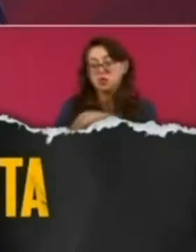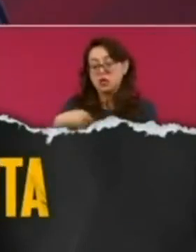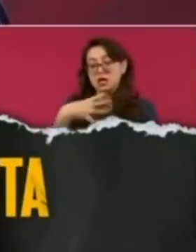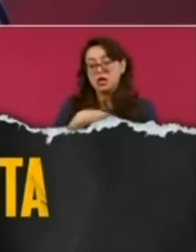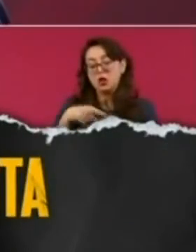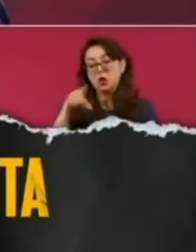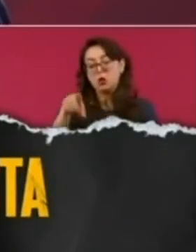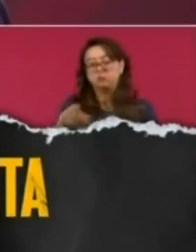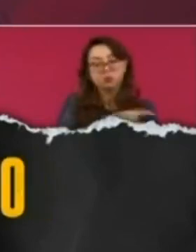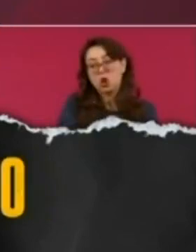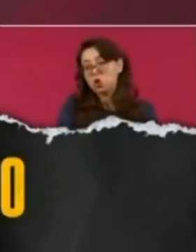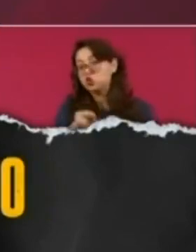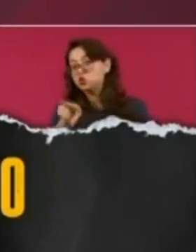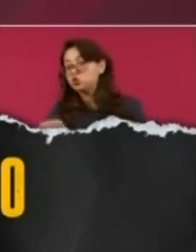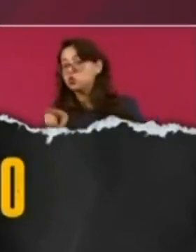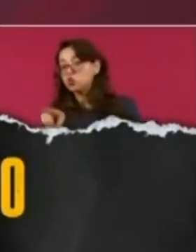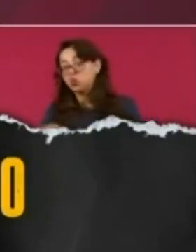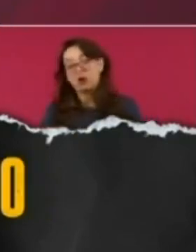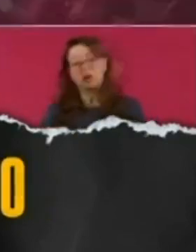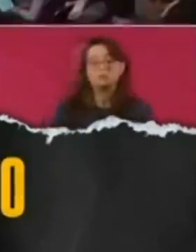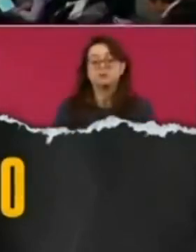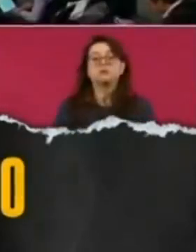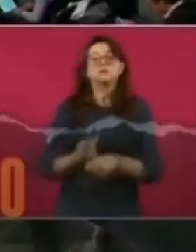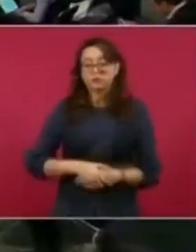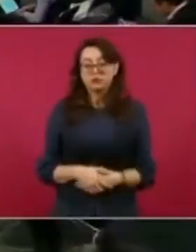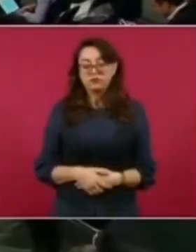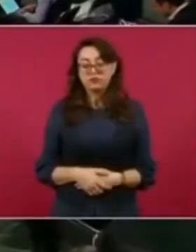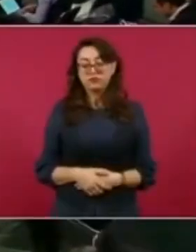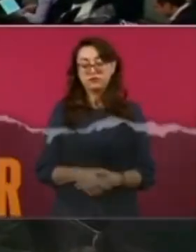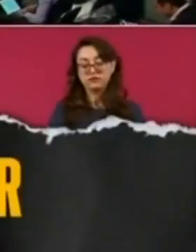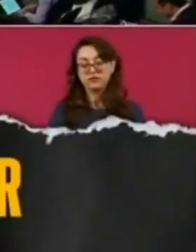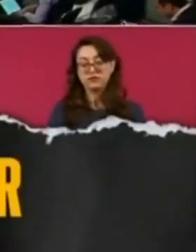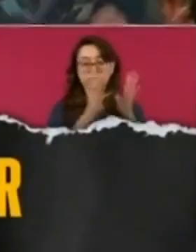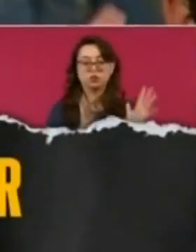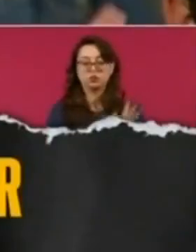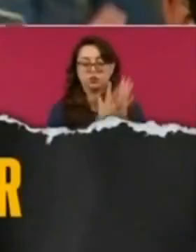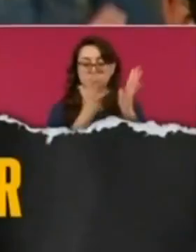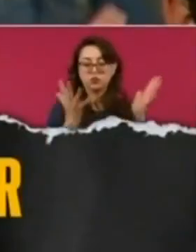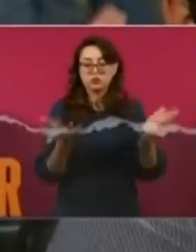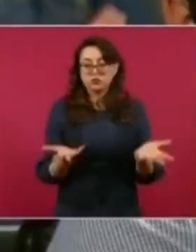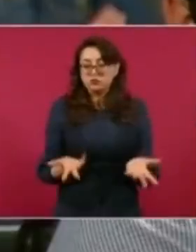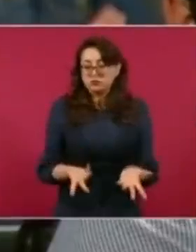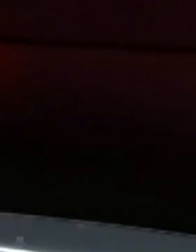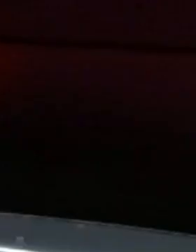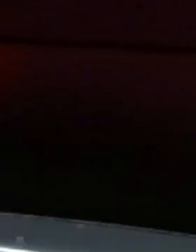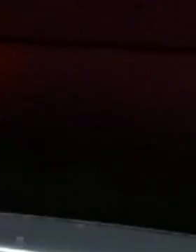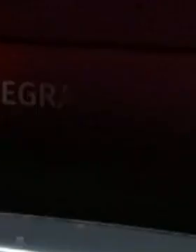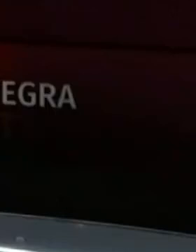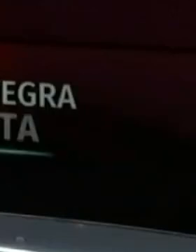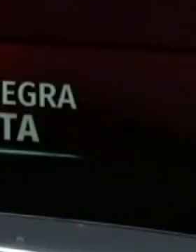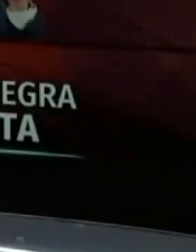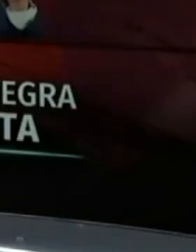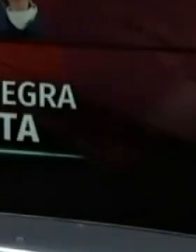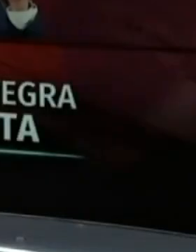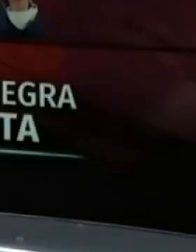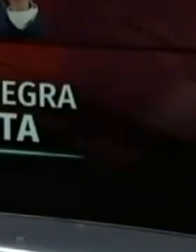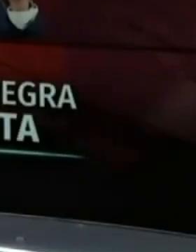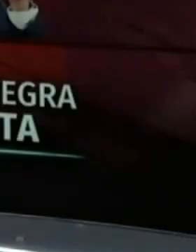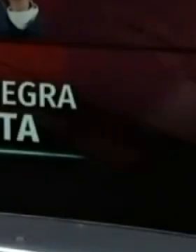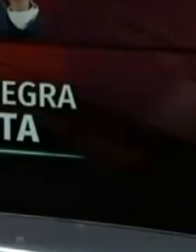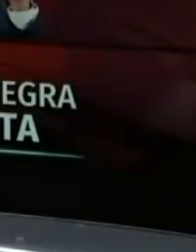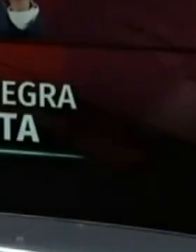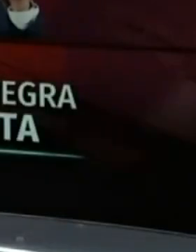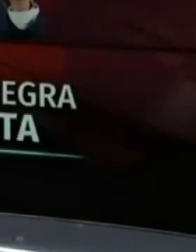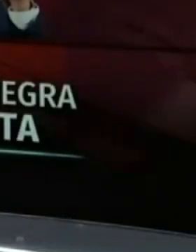usted es progresista, y ni modo que su hijo conservador no pueda participar. Además de la cercanía